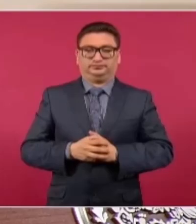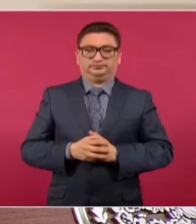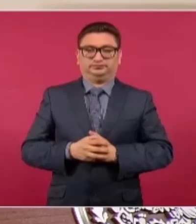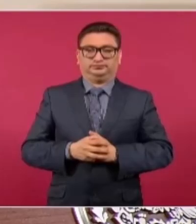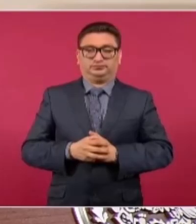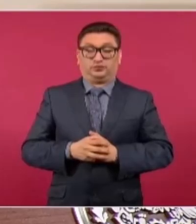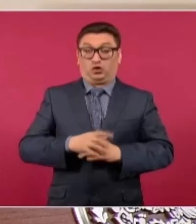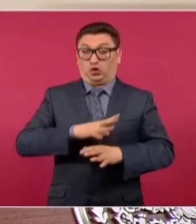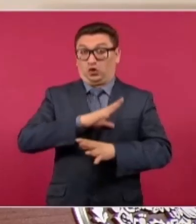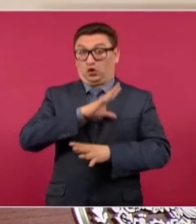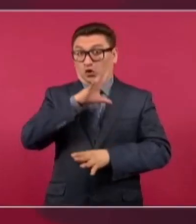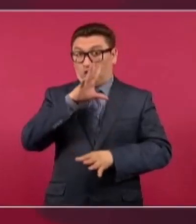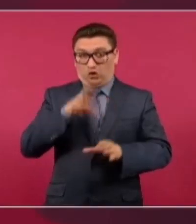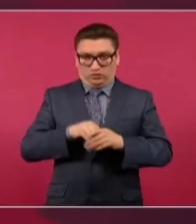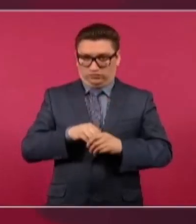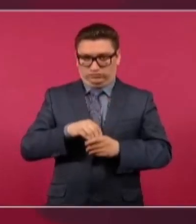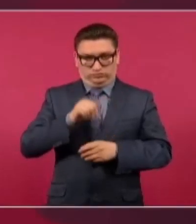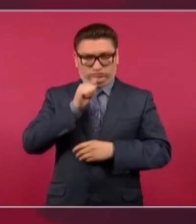todos,